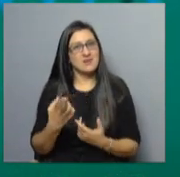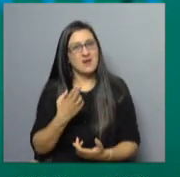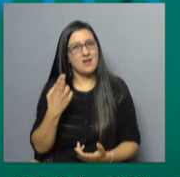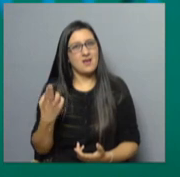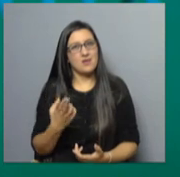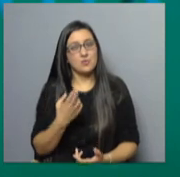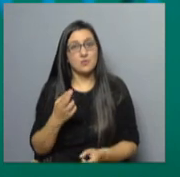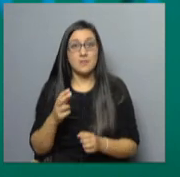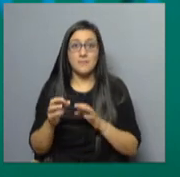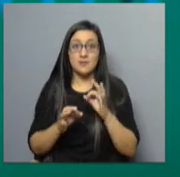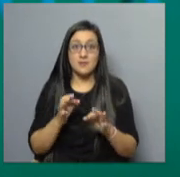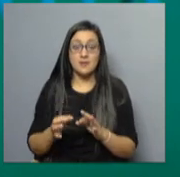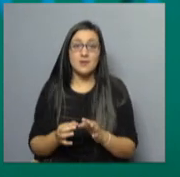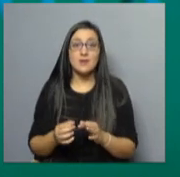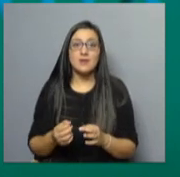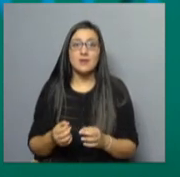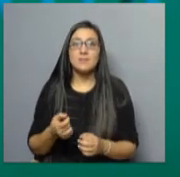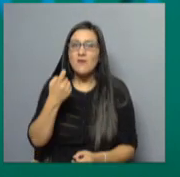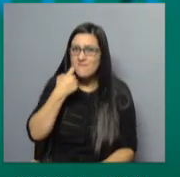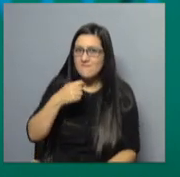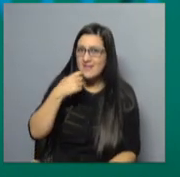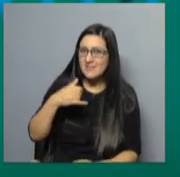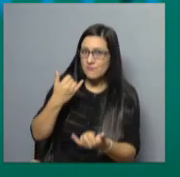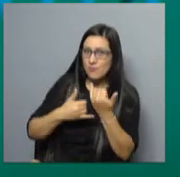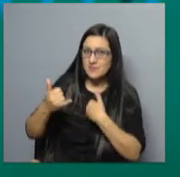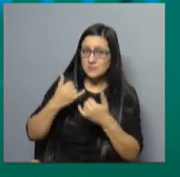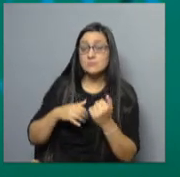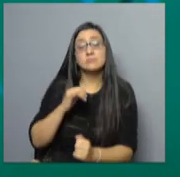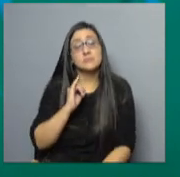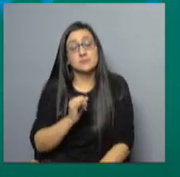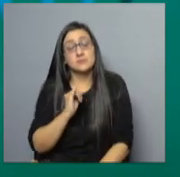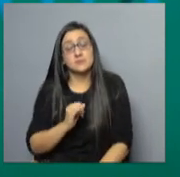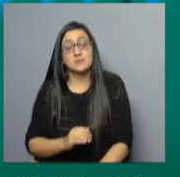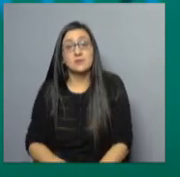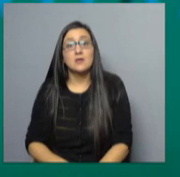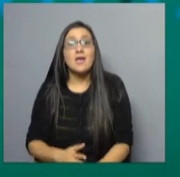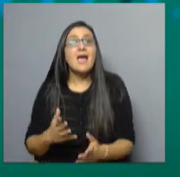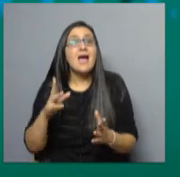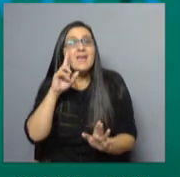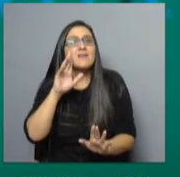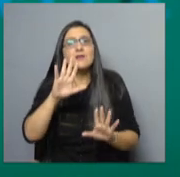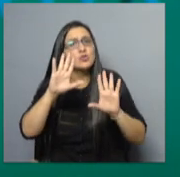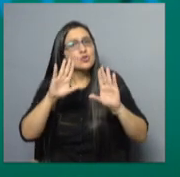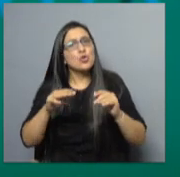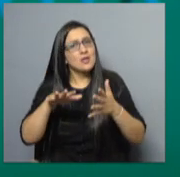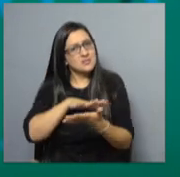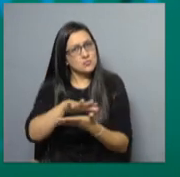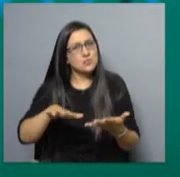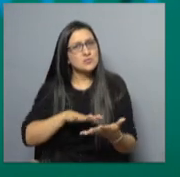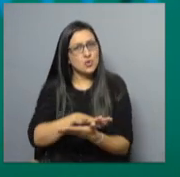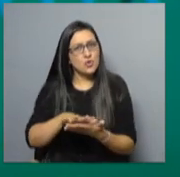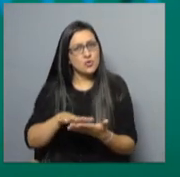explicar han generado tanta información de situ y bueno si bueno hay que ver que si todos los contextos uno podría decir bueno